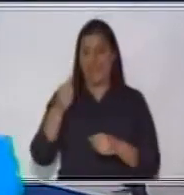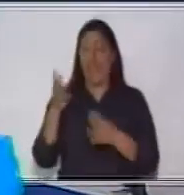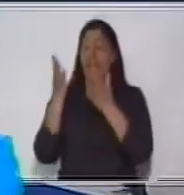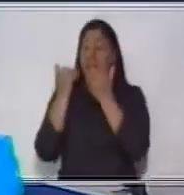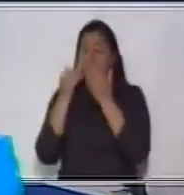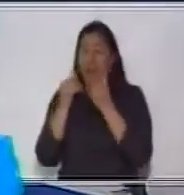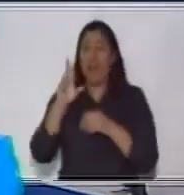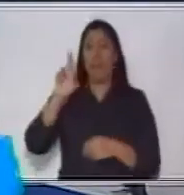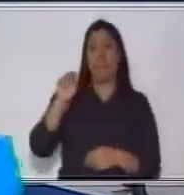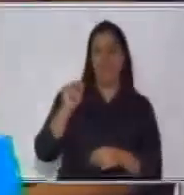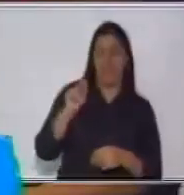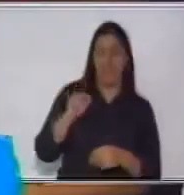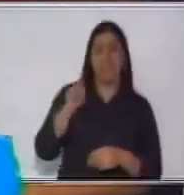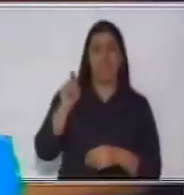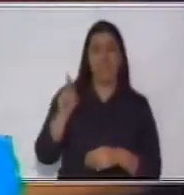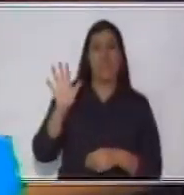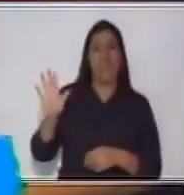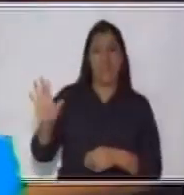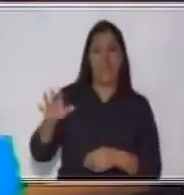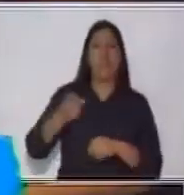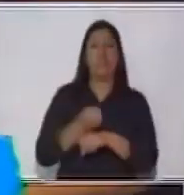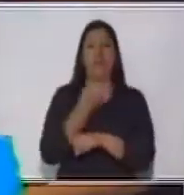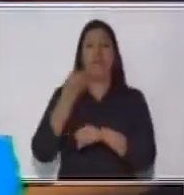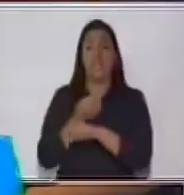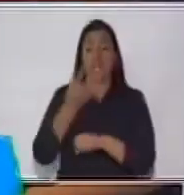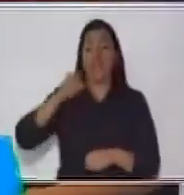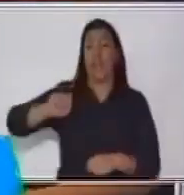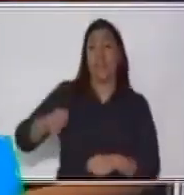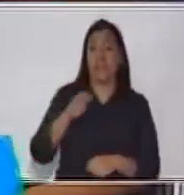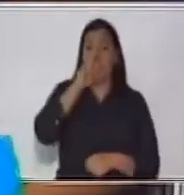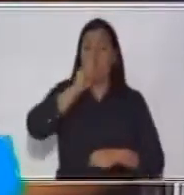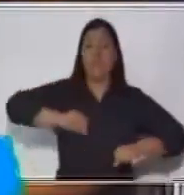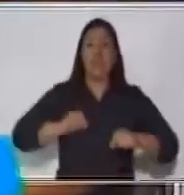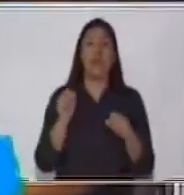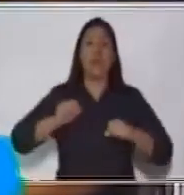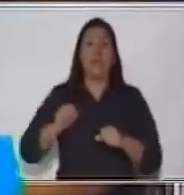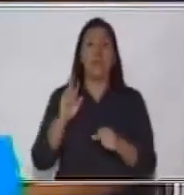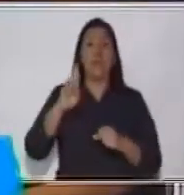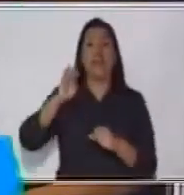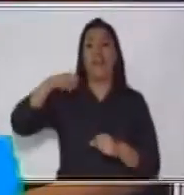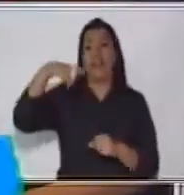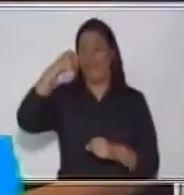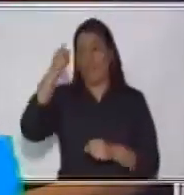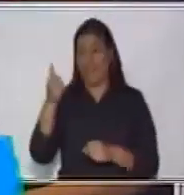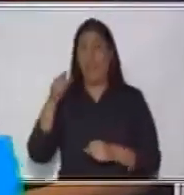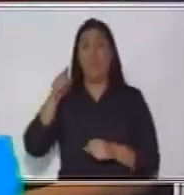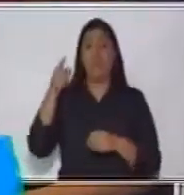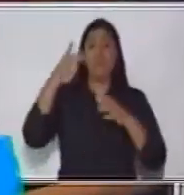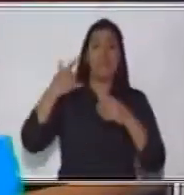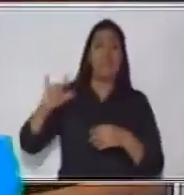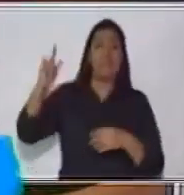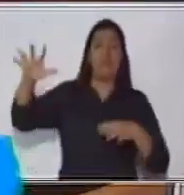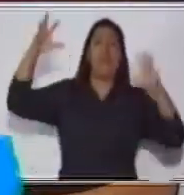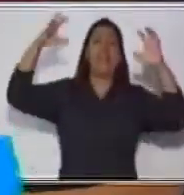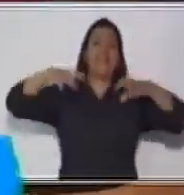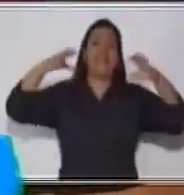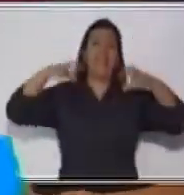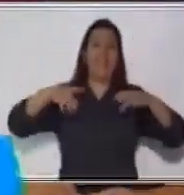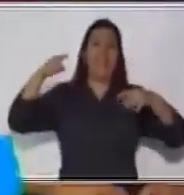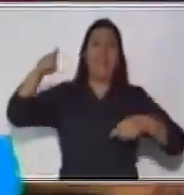Yuyito, la ballena, la llave y la gallina Renata, quienes viajan bajo la lluvia que los sueños